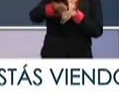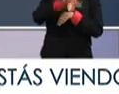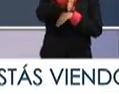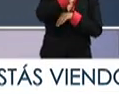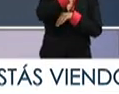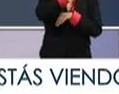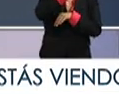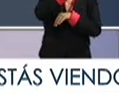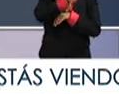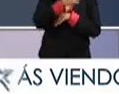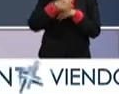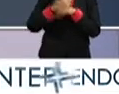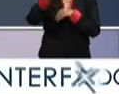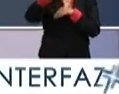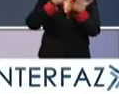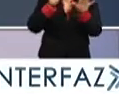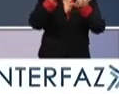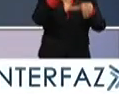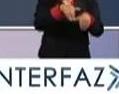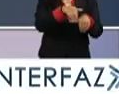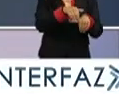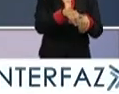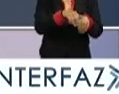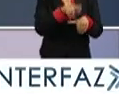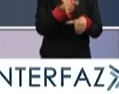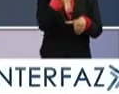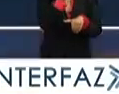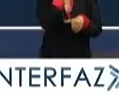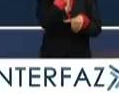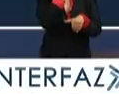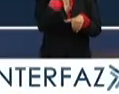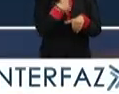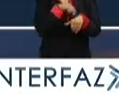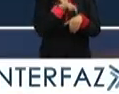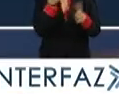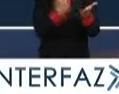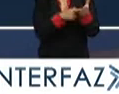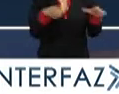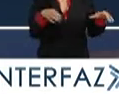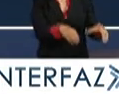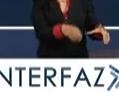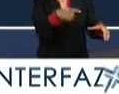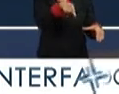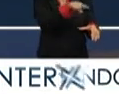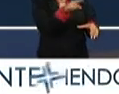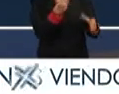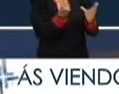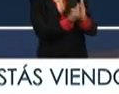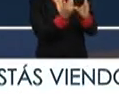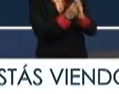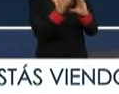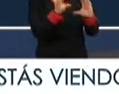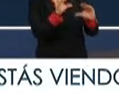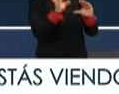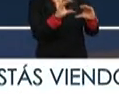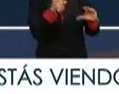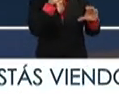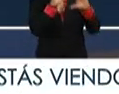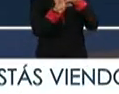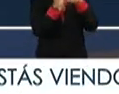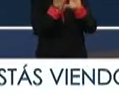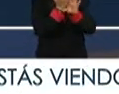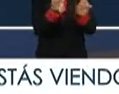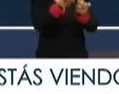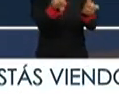número, ¿sí? Y lo que está, siempre hemos tenido dentro es una formación dentro de la comunicación